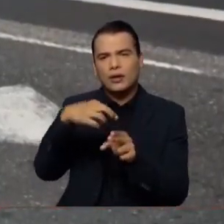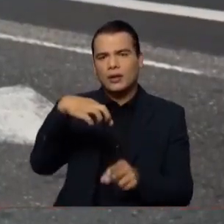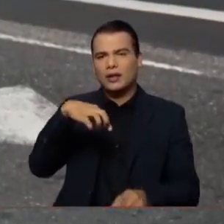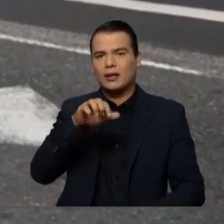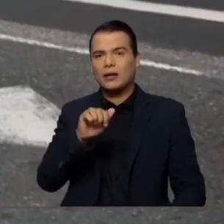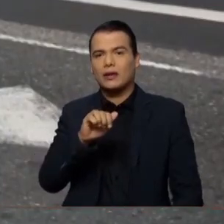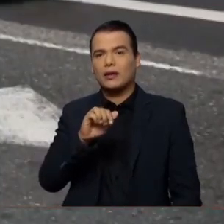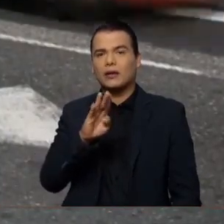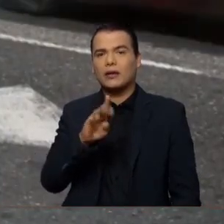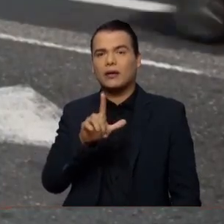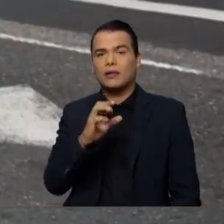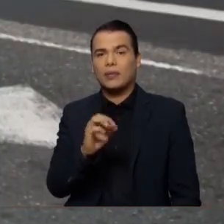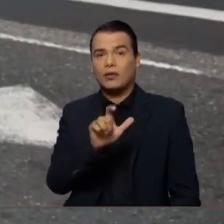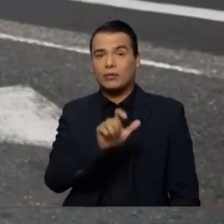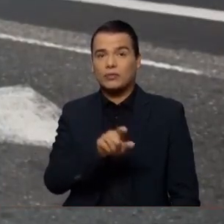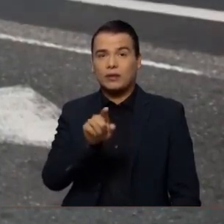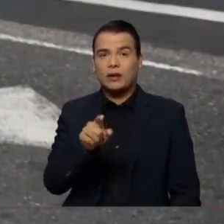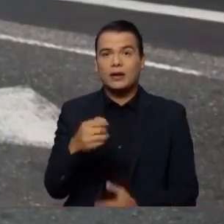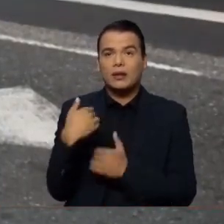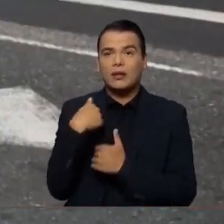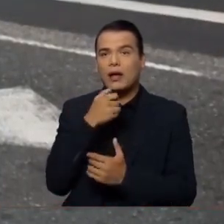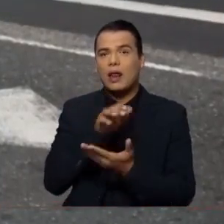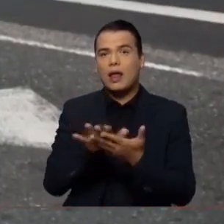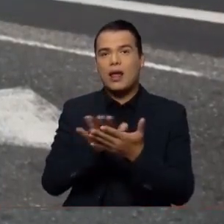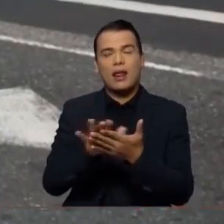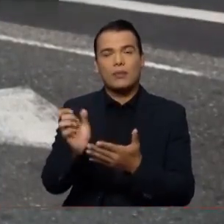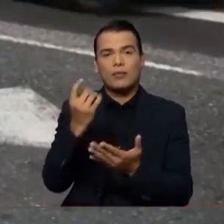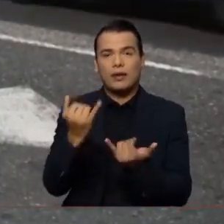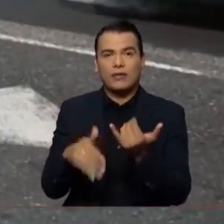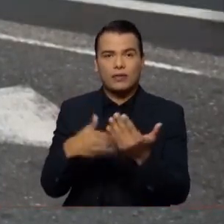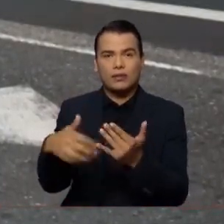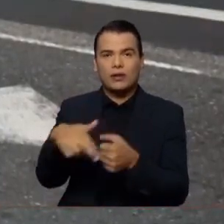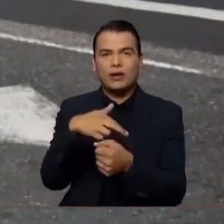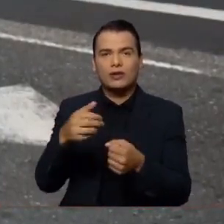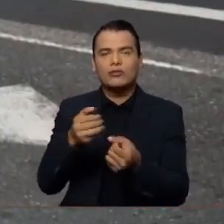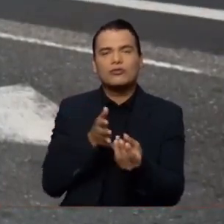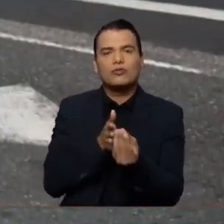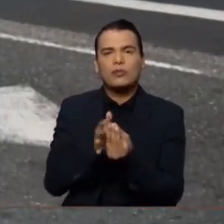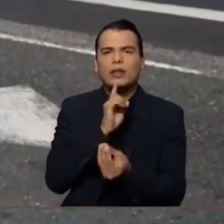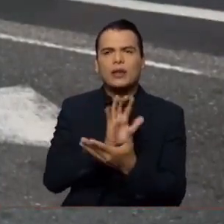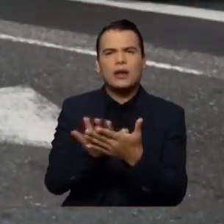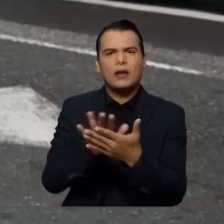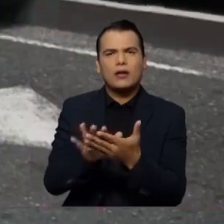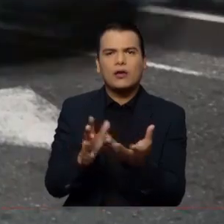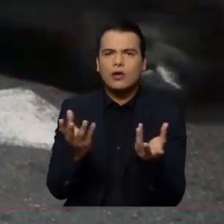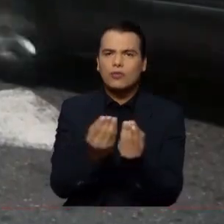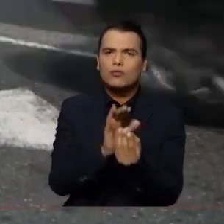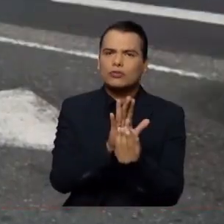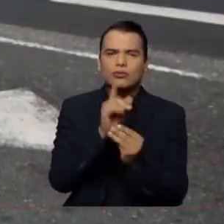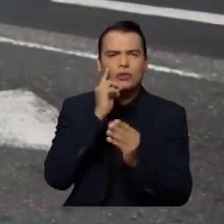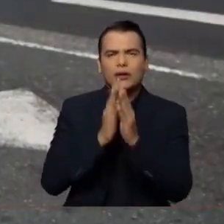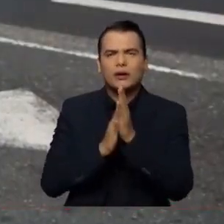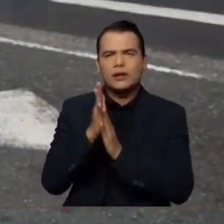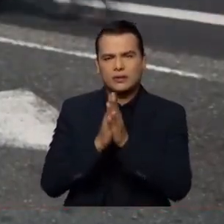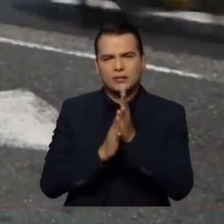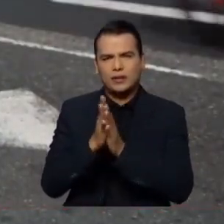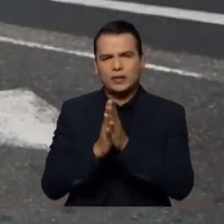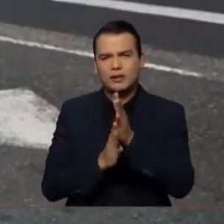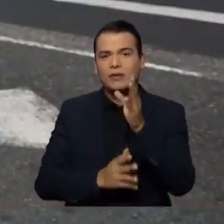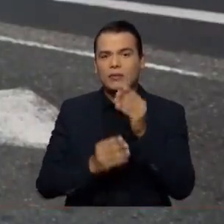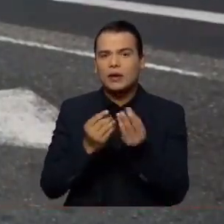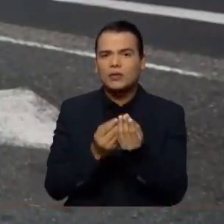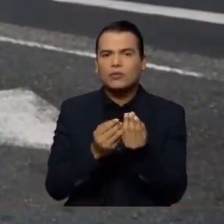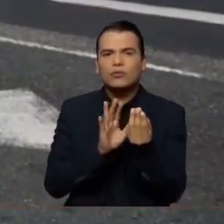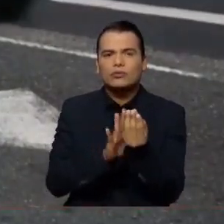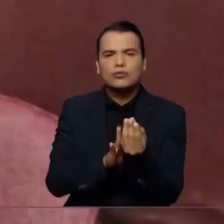que entrega a un medio regional frente a lo que tiene que ver con las expectativas, pero sobre todo, ¿qué es lo que quiere el ELN